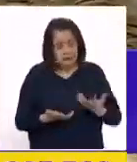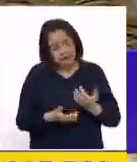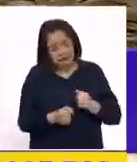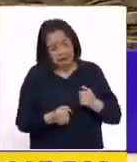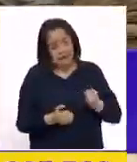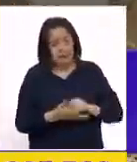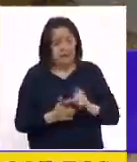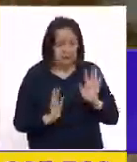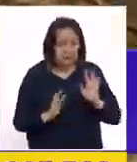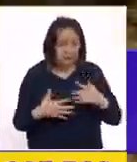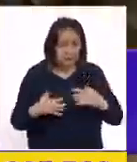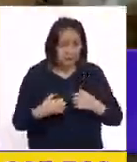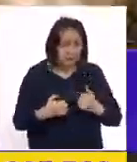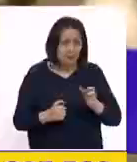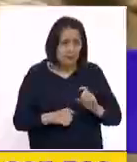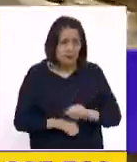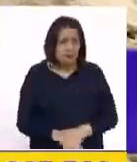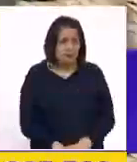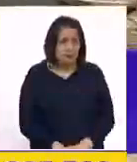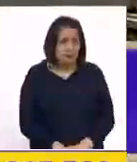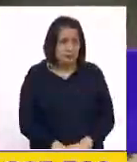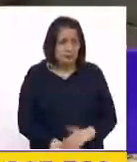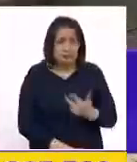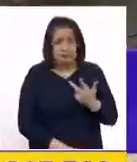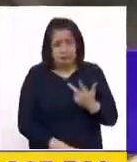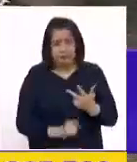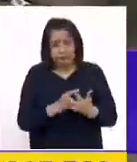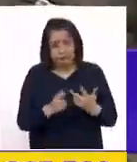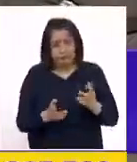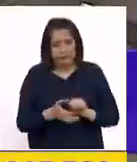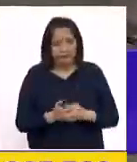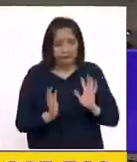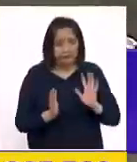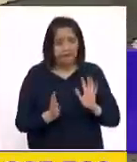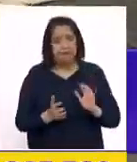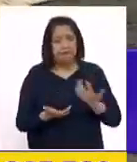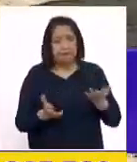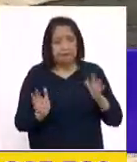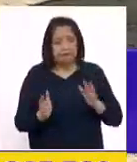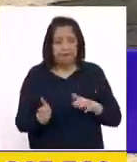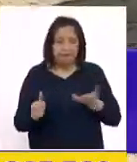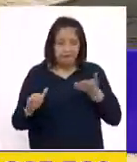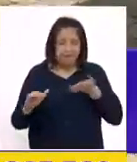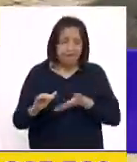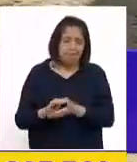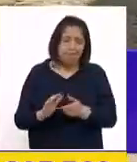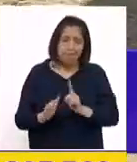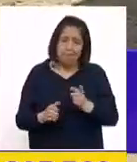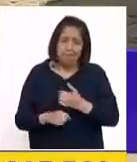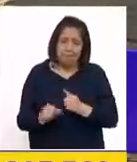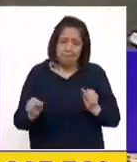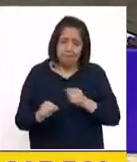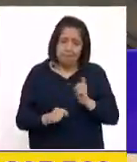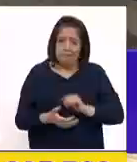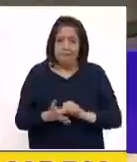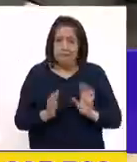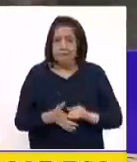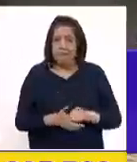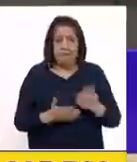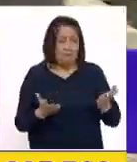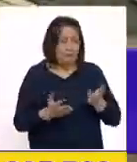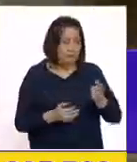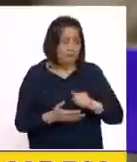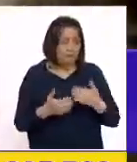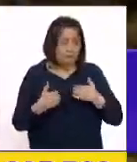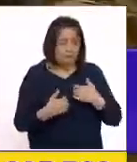están ahí restableciéndose poco a poco. Correcto. 3 de ellos, lamentablemente, ya fueron enterradas, las mascotitas, porque no lograron sobrevivir. Por acá